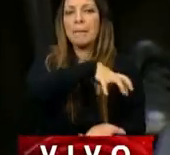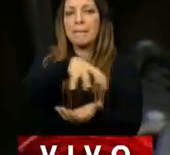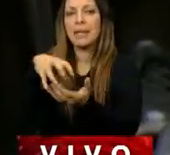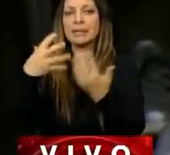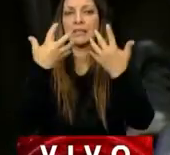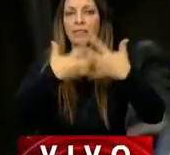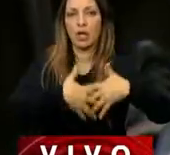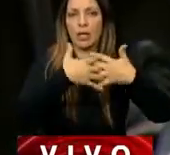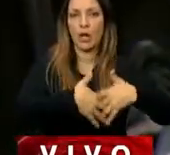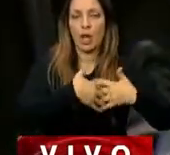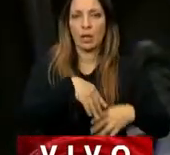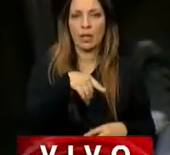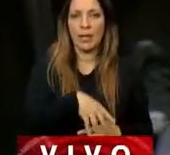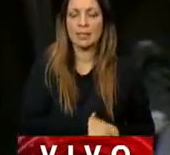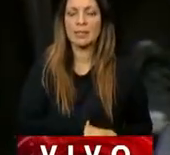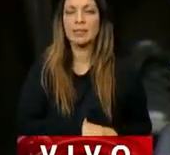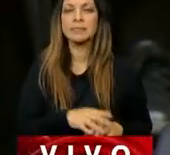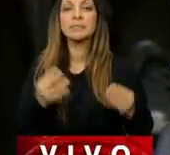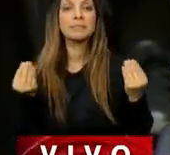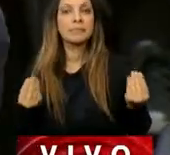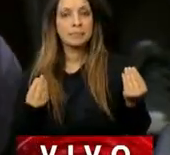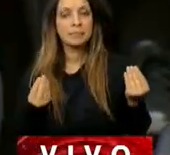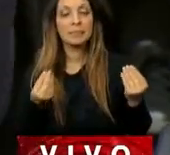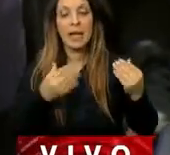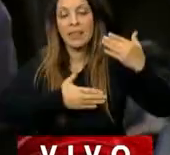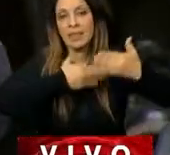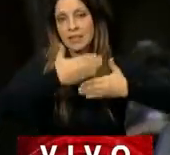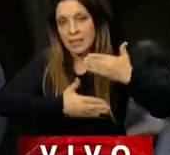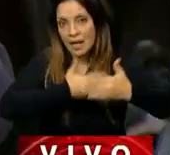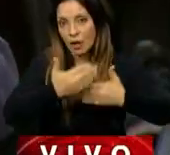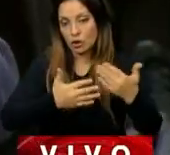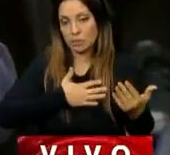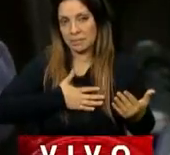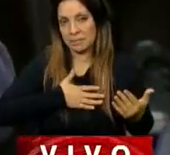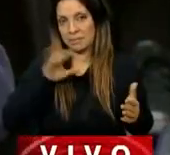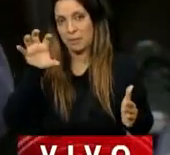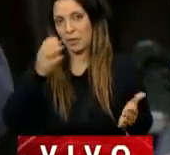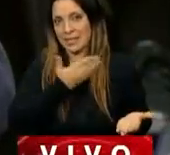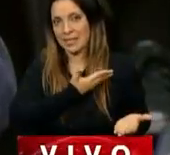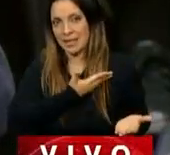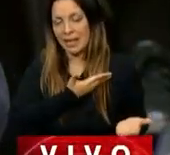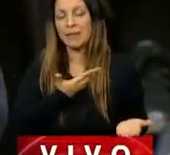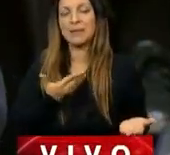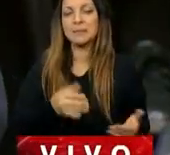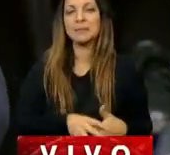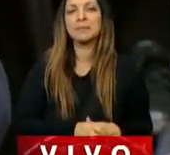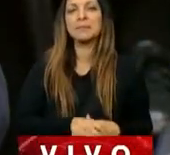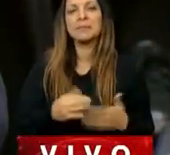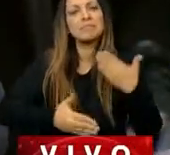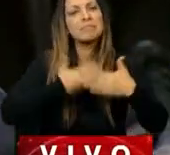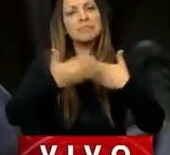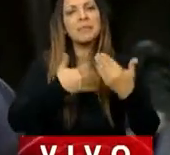empresas biotecnológicas. De hecho, el desarrollo que ha tenido mi provincia posiblemente ha